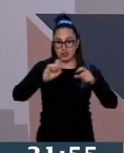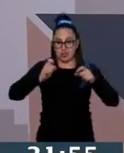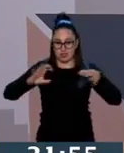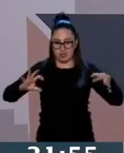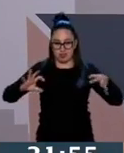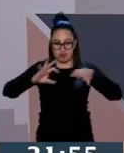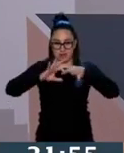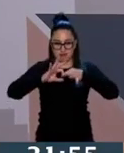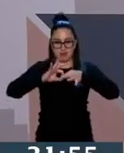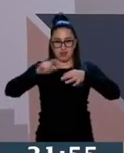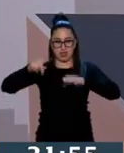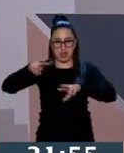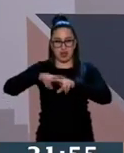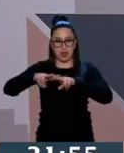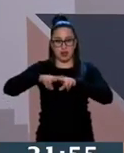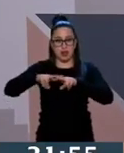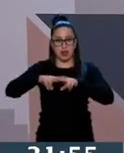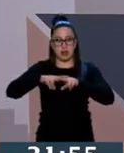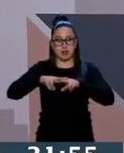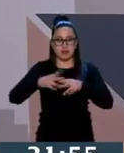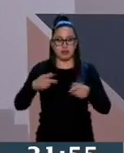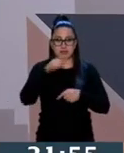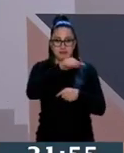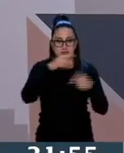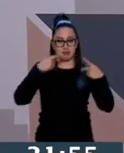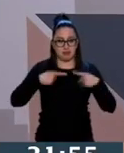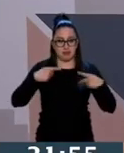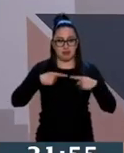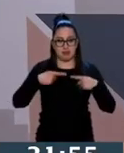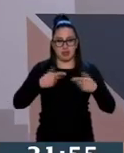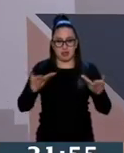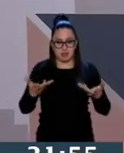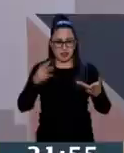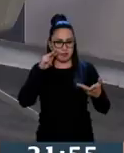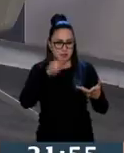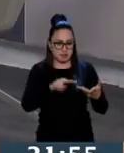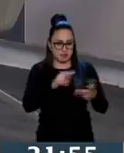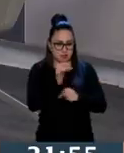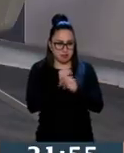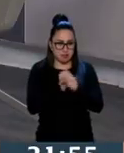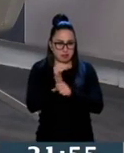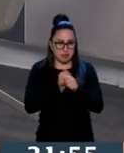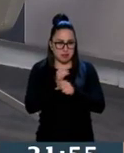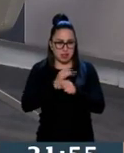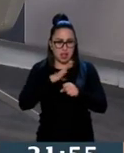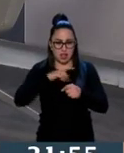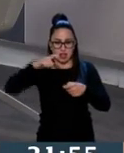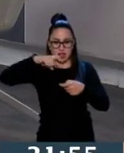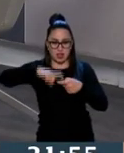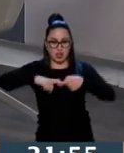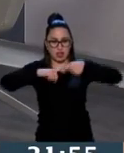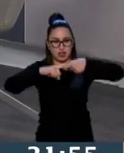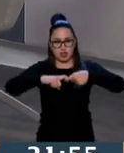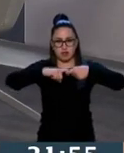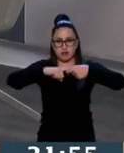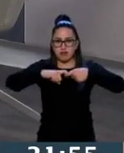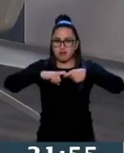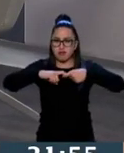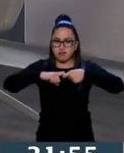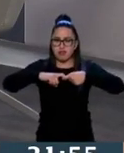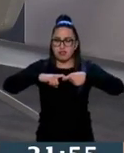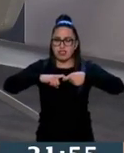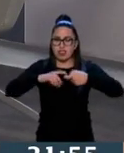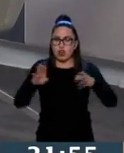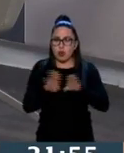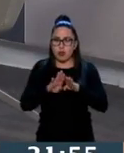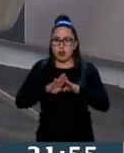una intencionalidad en la unión que tenía un vagón con otro.